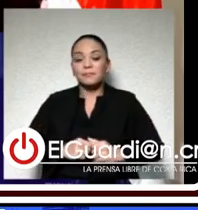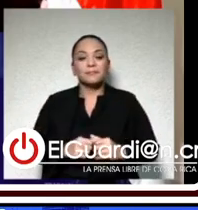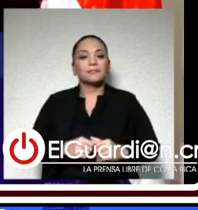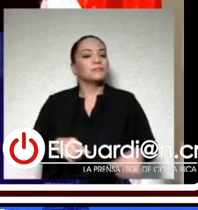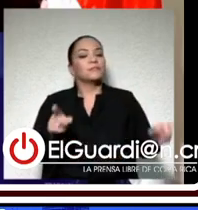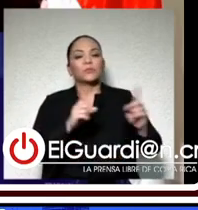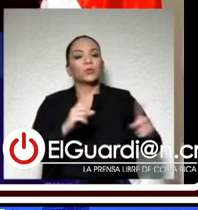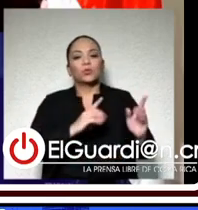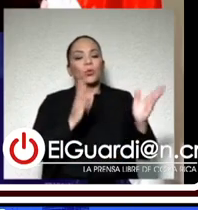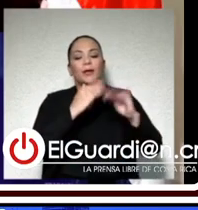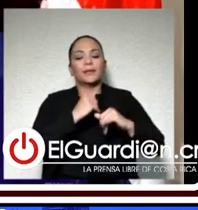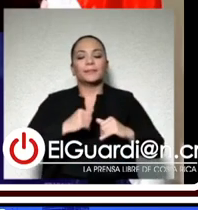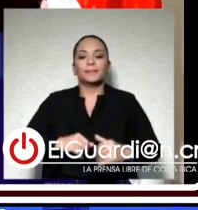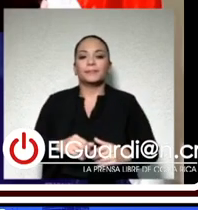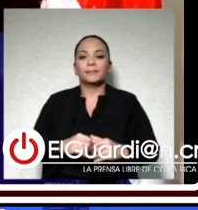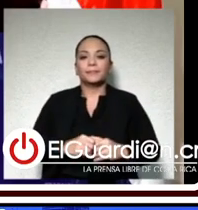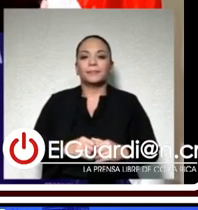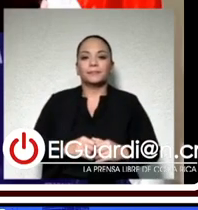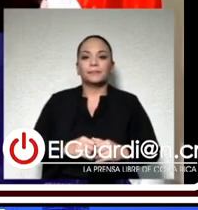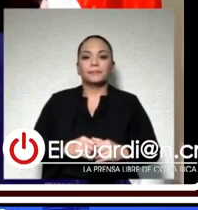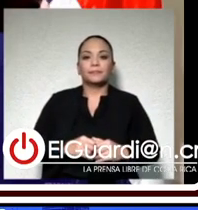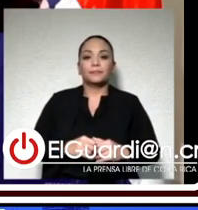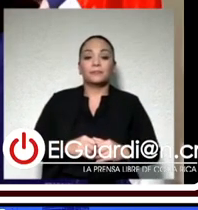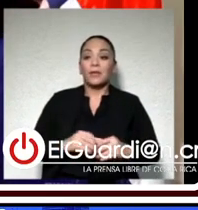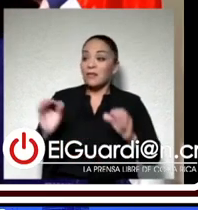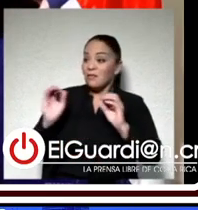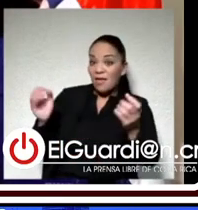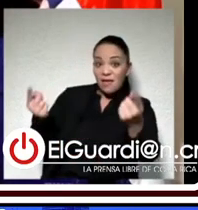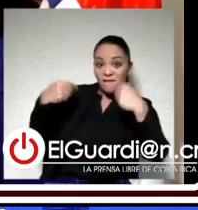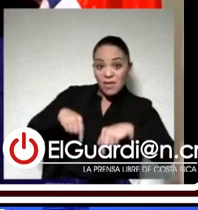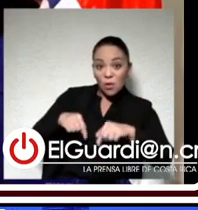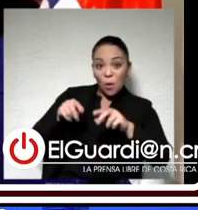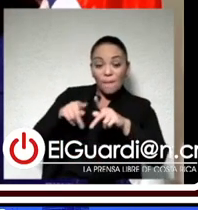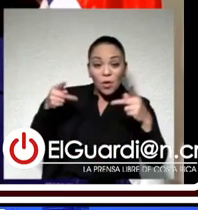No, presidente, no, no se acreditaron. ¿No hay nadie en La Nación?